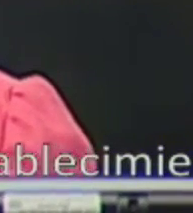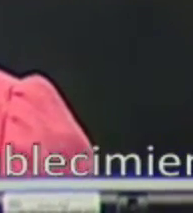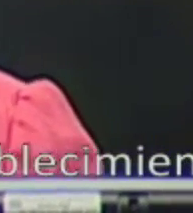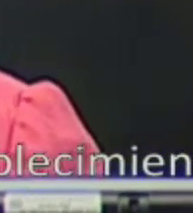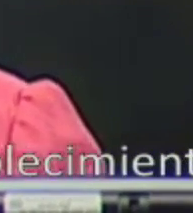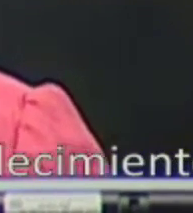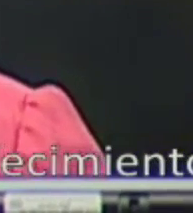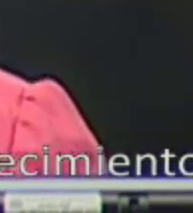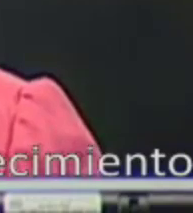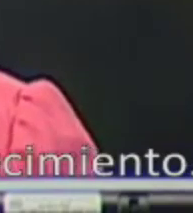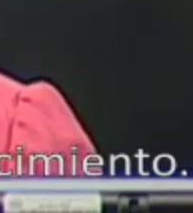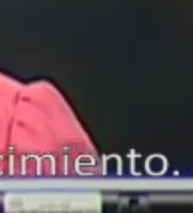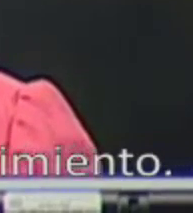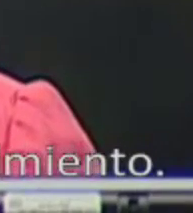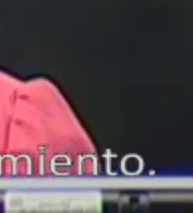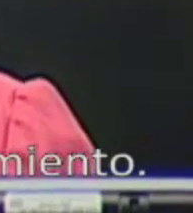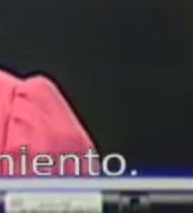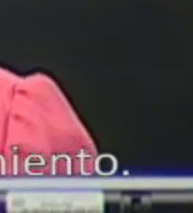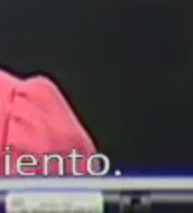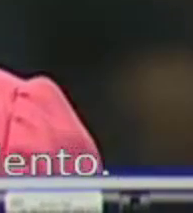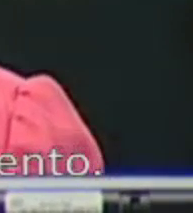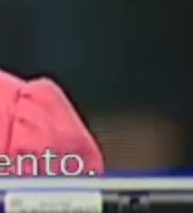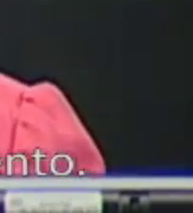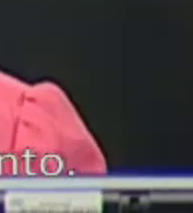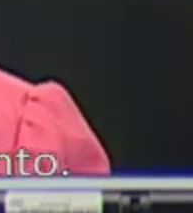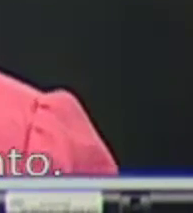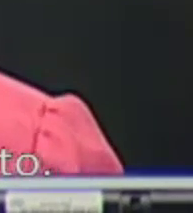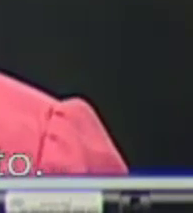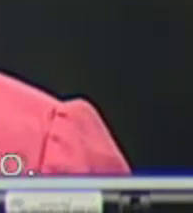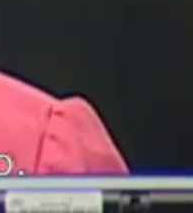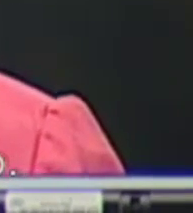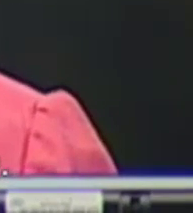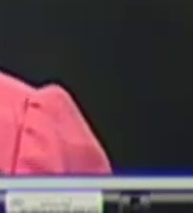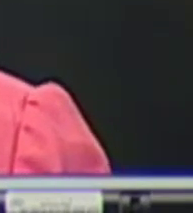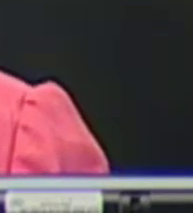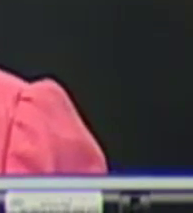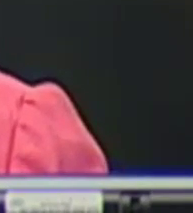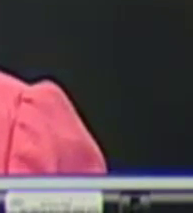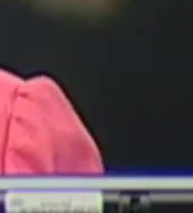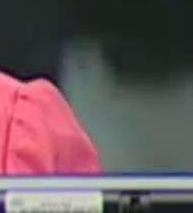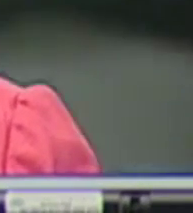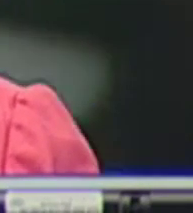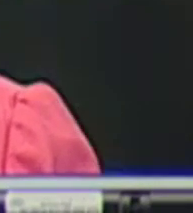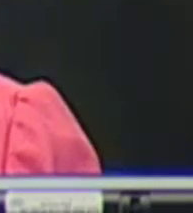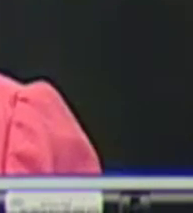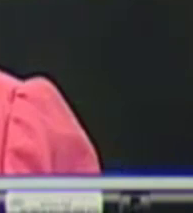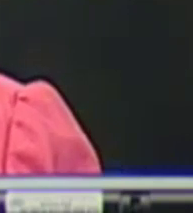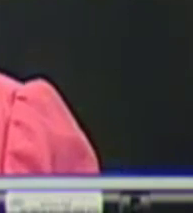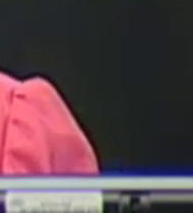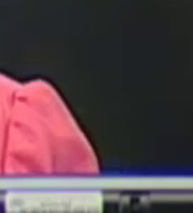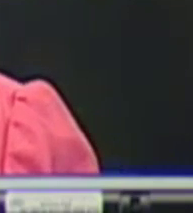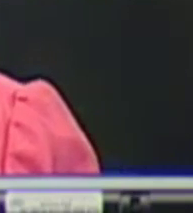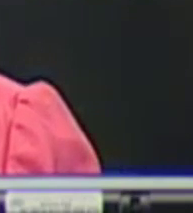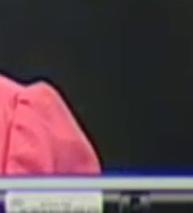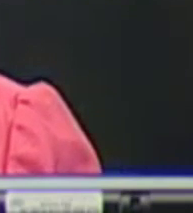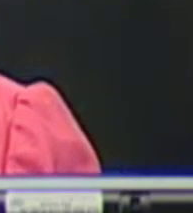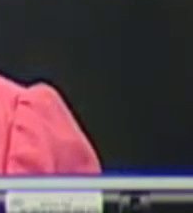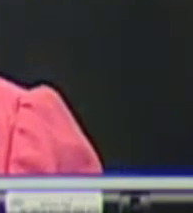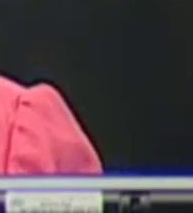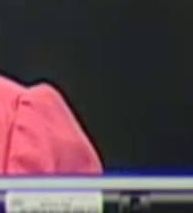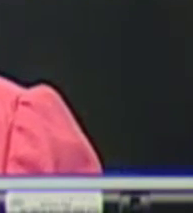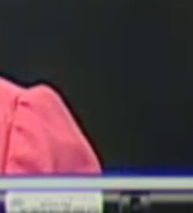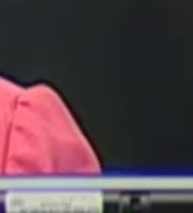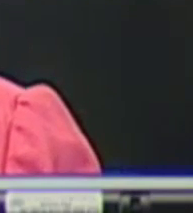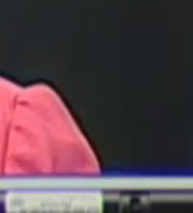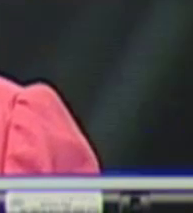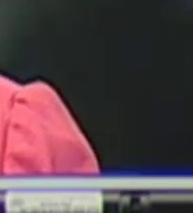al pueblo le duele, al pueblo más trabajador del mundo le duele, es no encontrar un